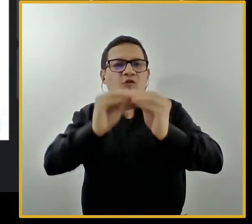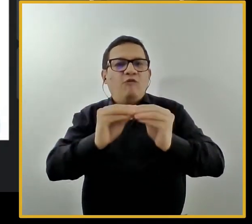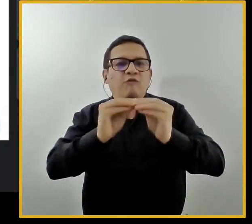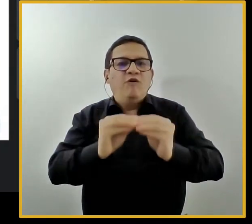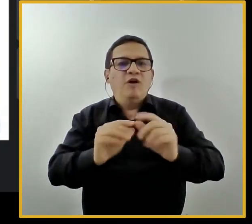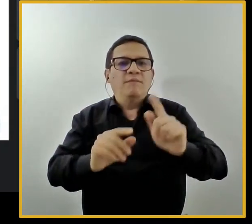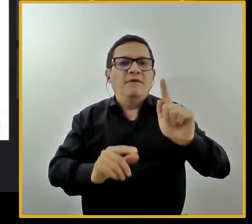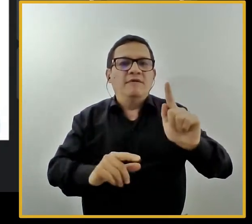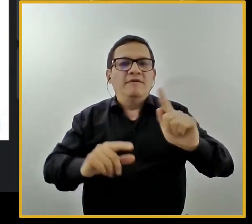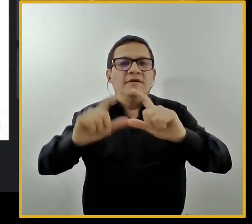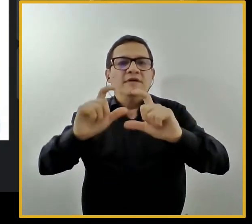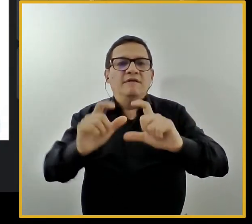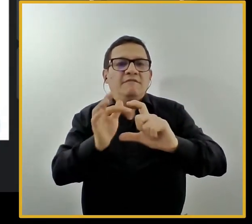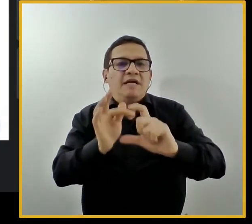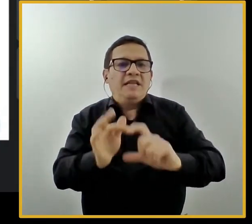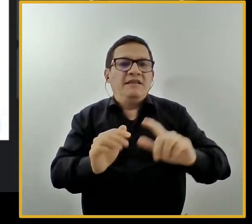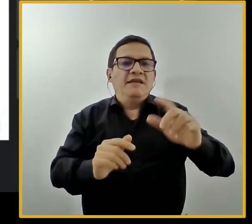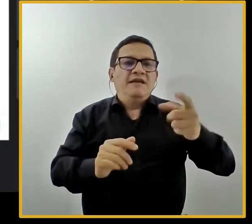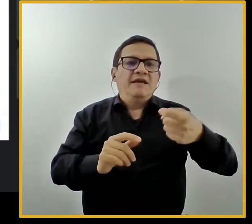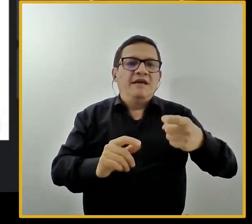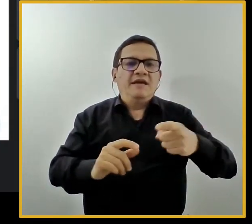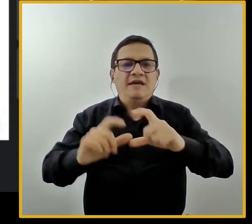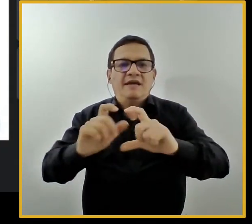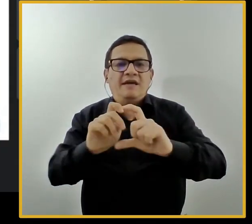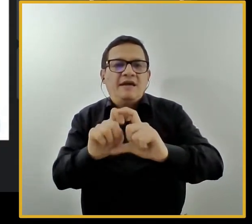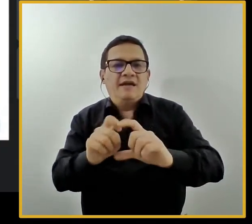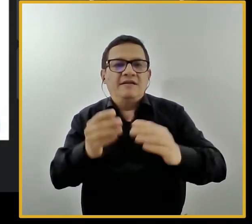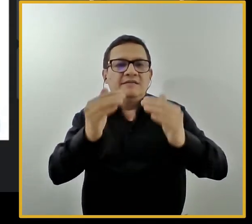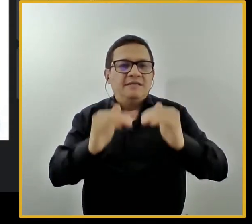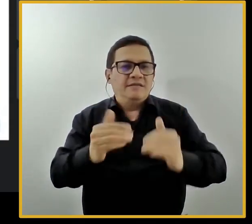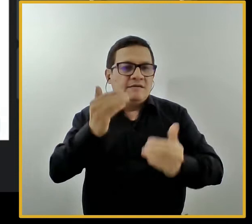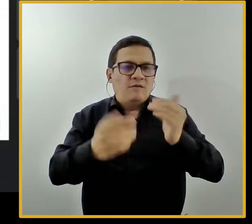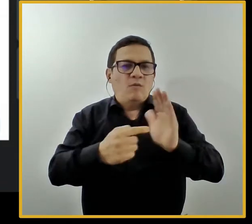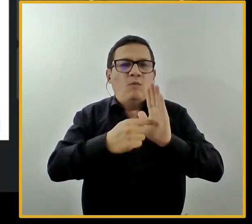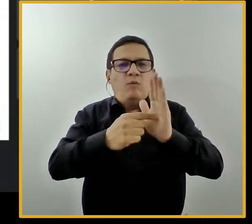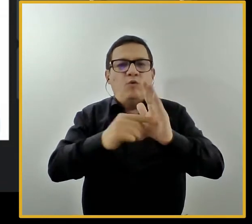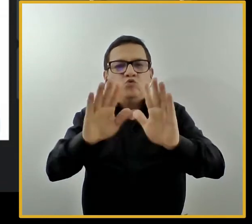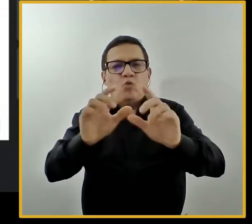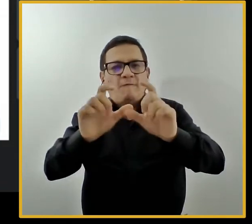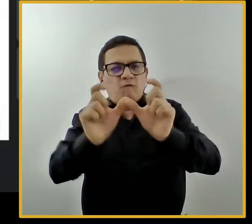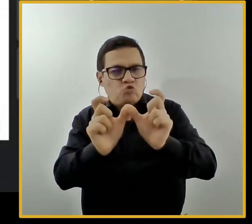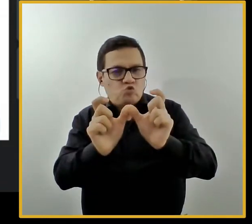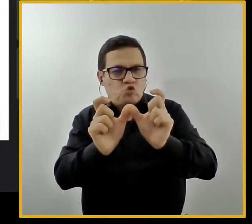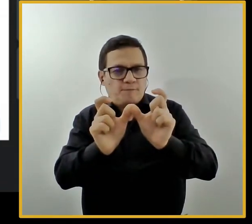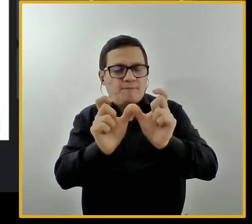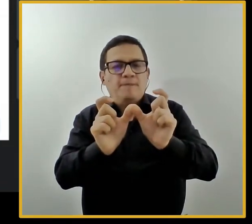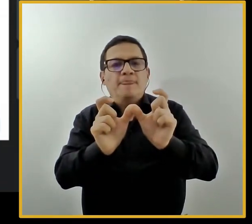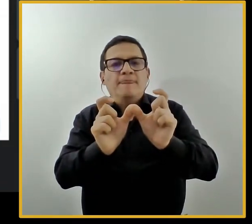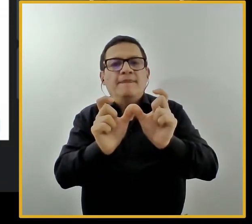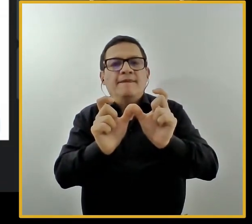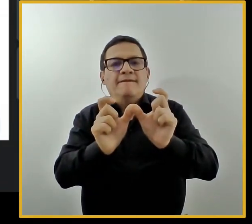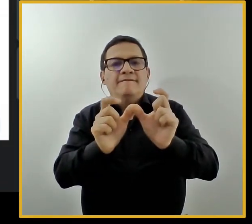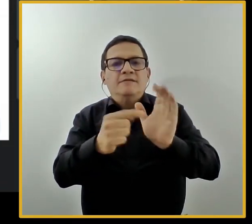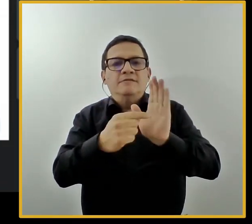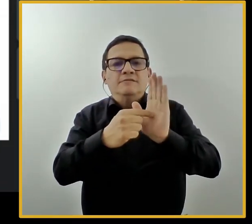acá. Normalmente estamos allí identificando que una función